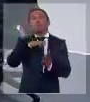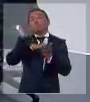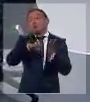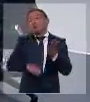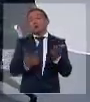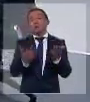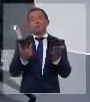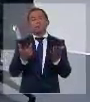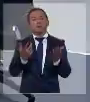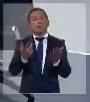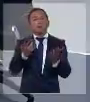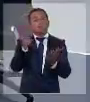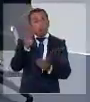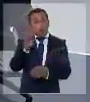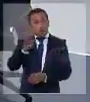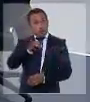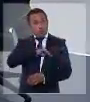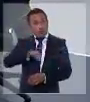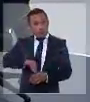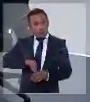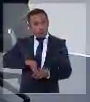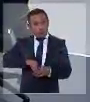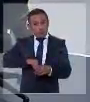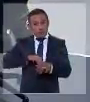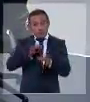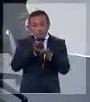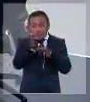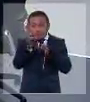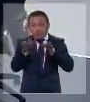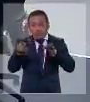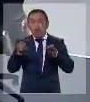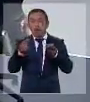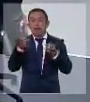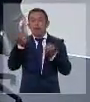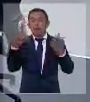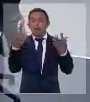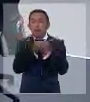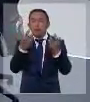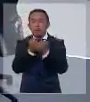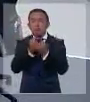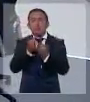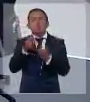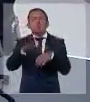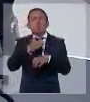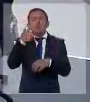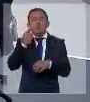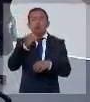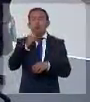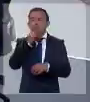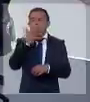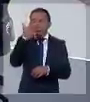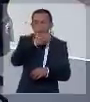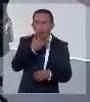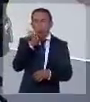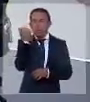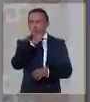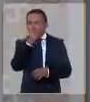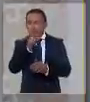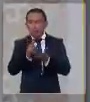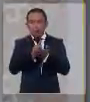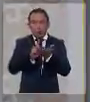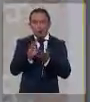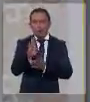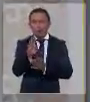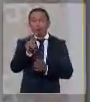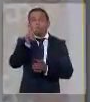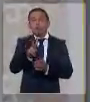tránsito que existen en los municipios se deben mucho por la bebida alcohólica, por la drogadicción, por la falta de vialidades en muchos casos.